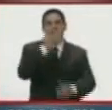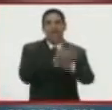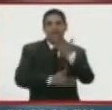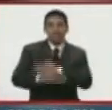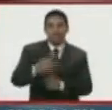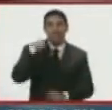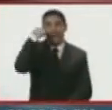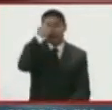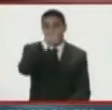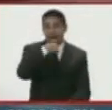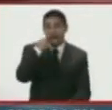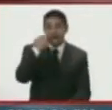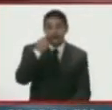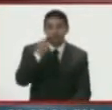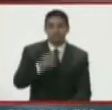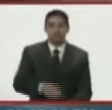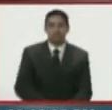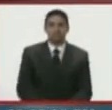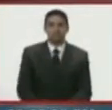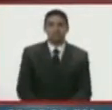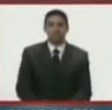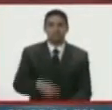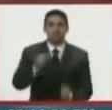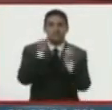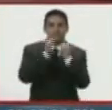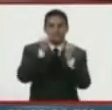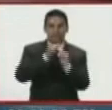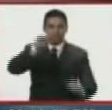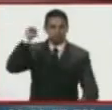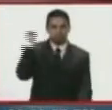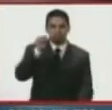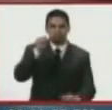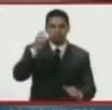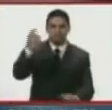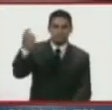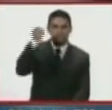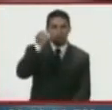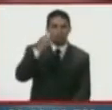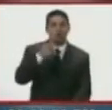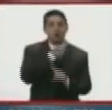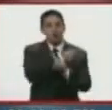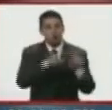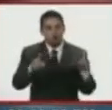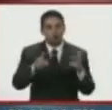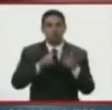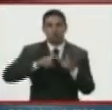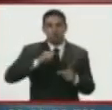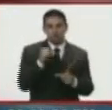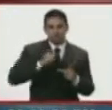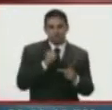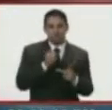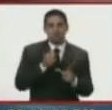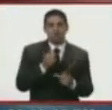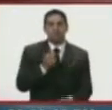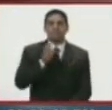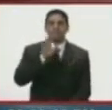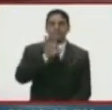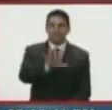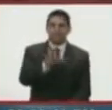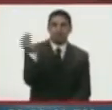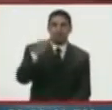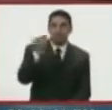región supraciliar, por piedra. Además de estos tres PNB, hemos recibido unos 5 pacientes más el día de hoy